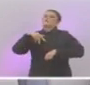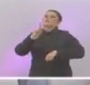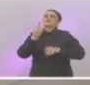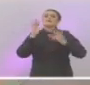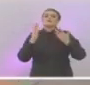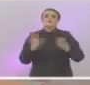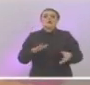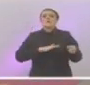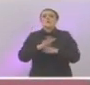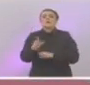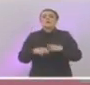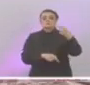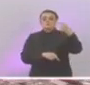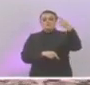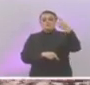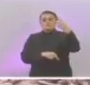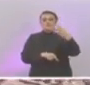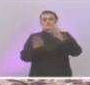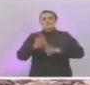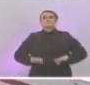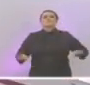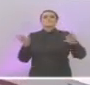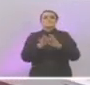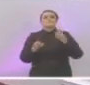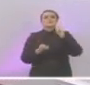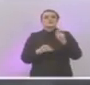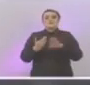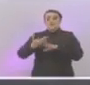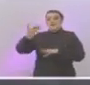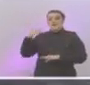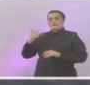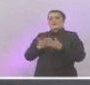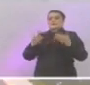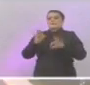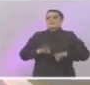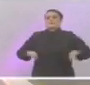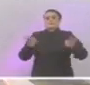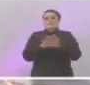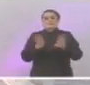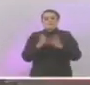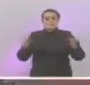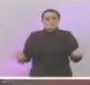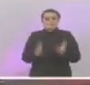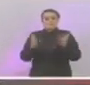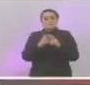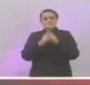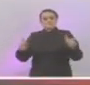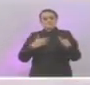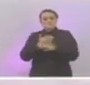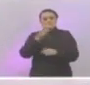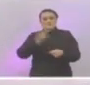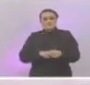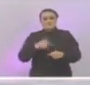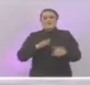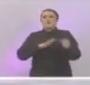falta referirme a 3 rubros muy importantes que, como los anteriores, son claves para impulsar el desarrollo de nuestro estado: